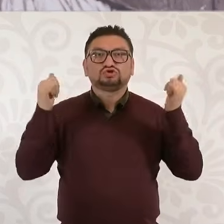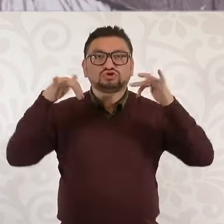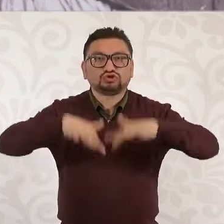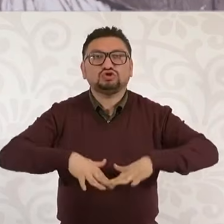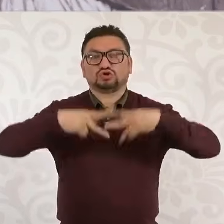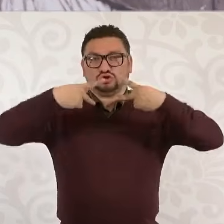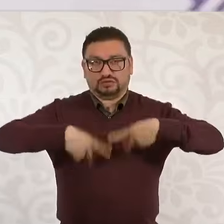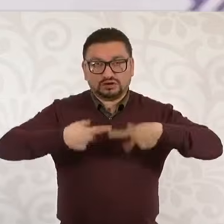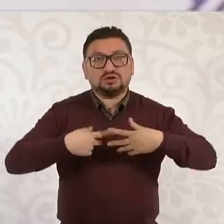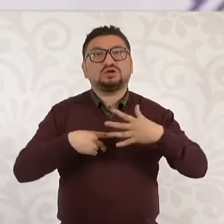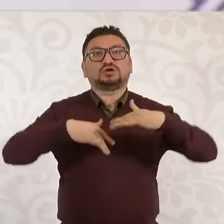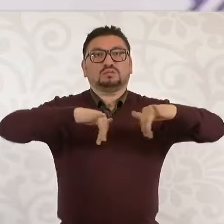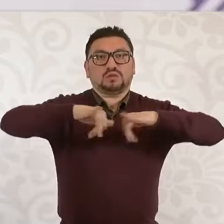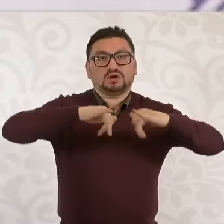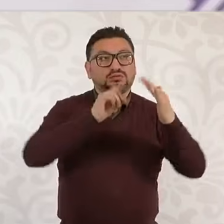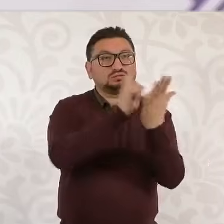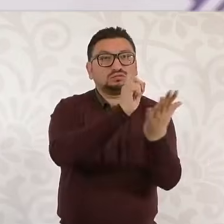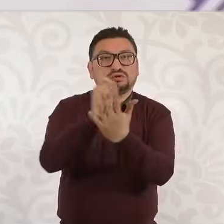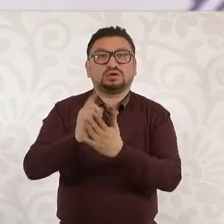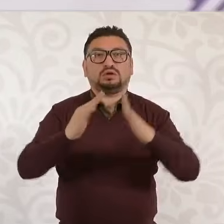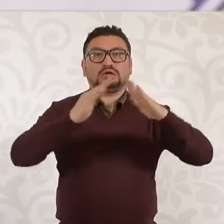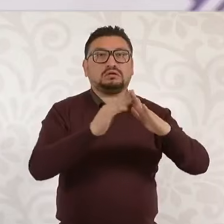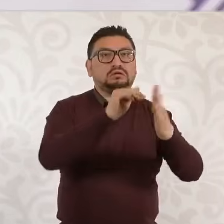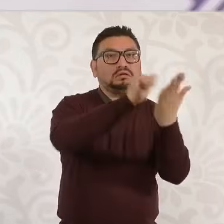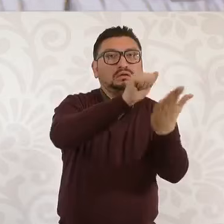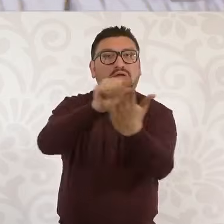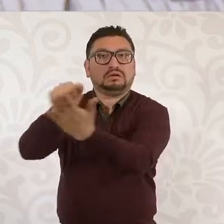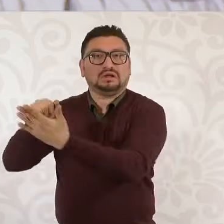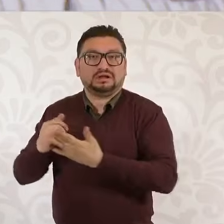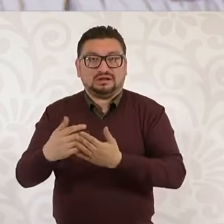gente, territorio, a tocar puertas.